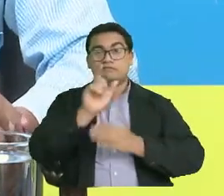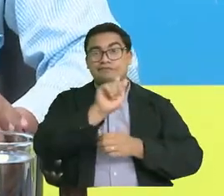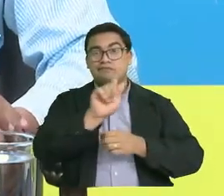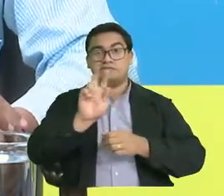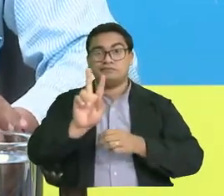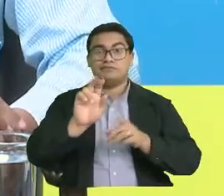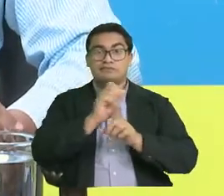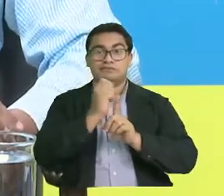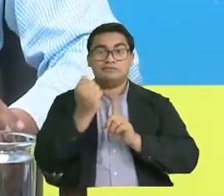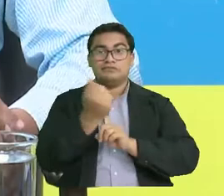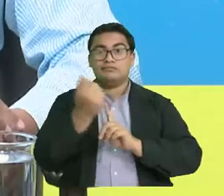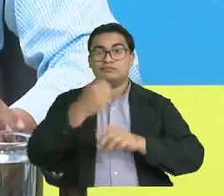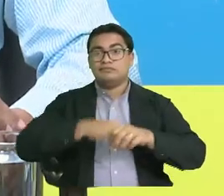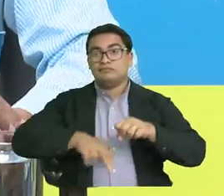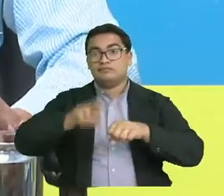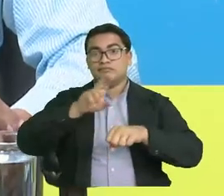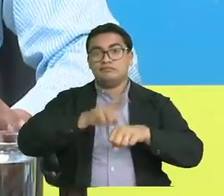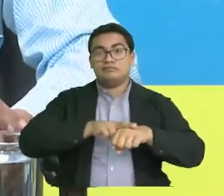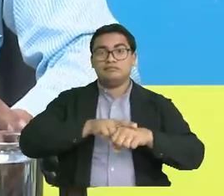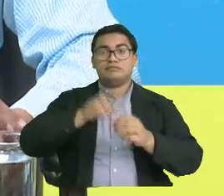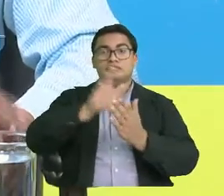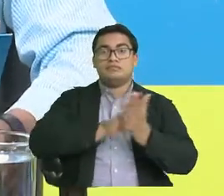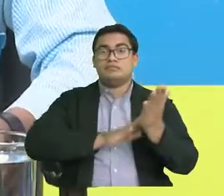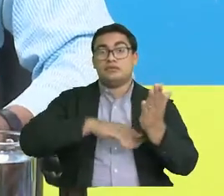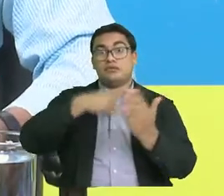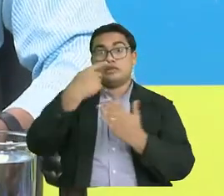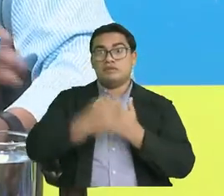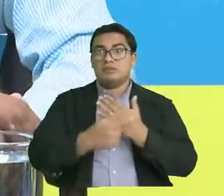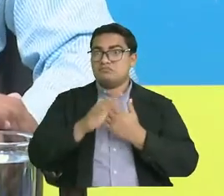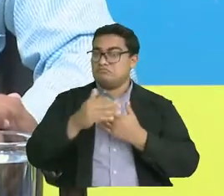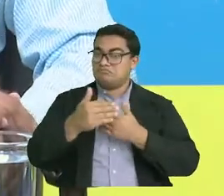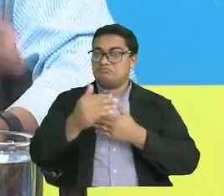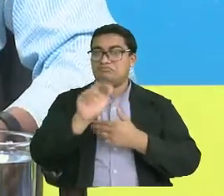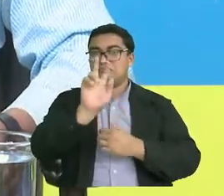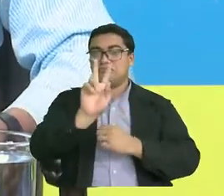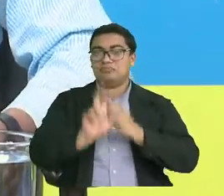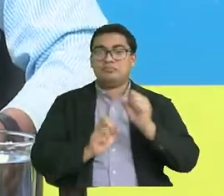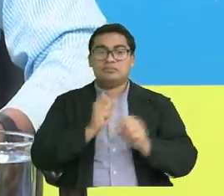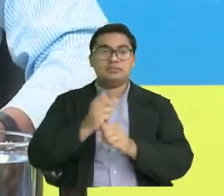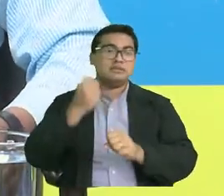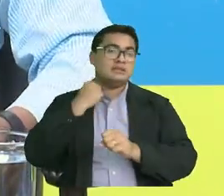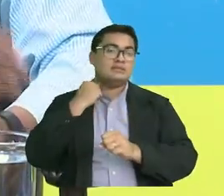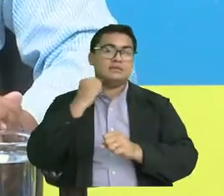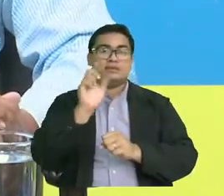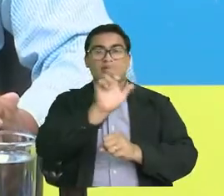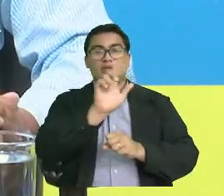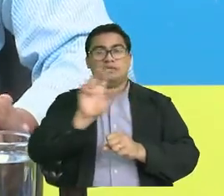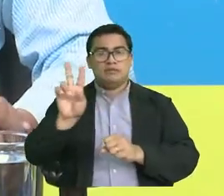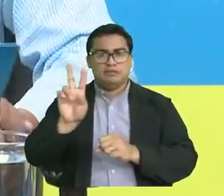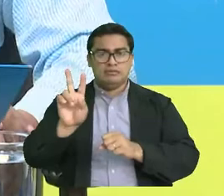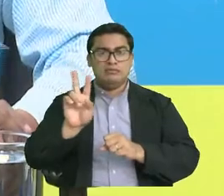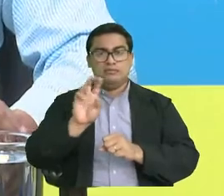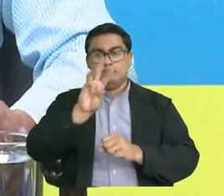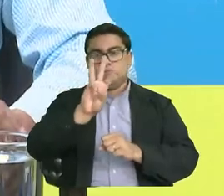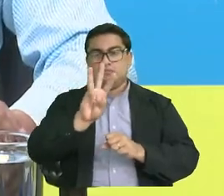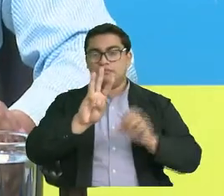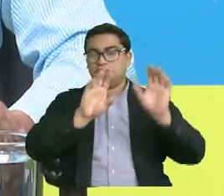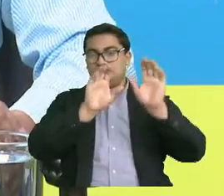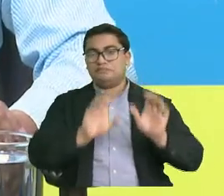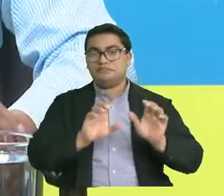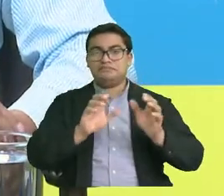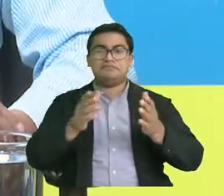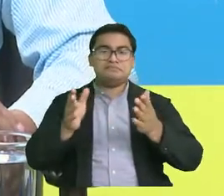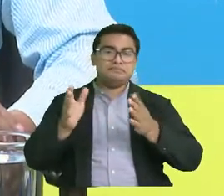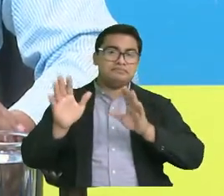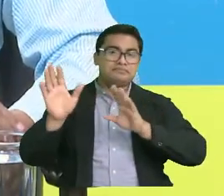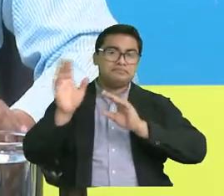este programa que ya vamos pronto a los 2 años. Siempre, todos los días, de lunes a viernes, desde las 3 de la tarde, conversando sobre